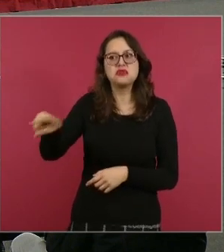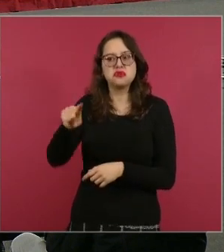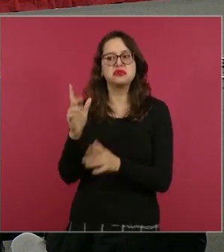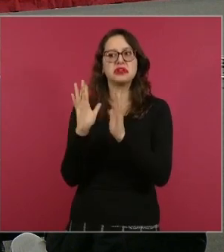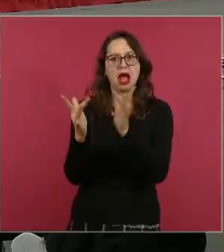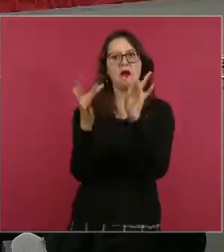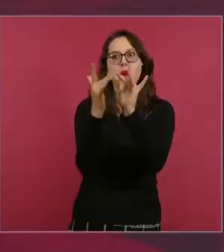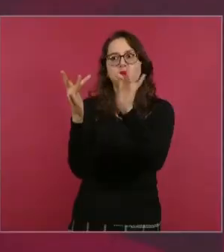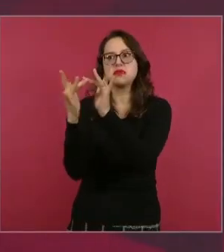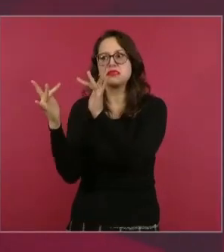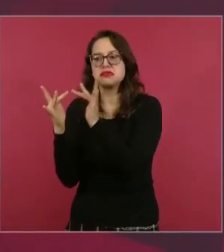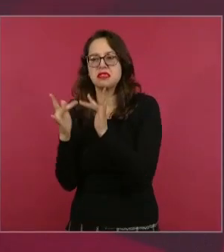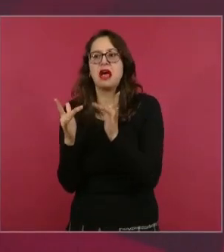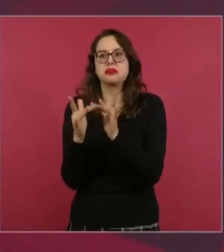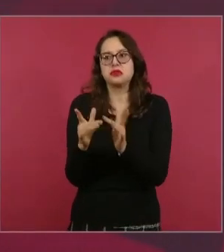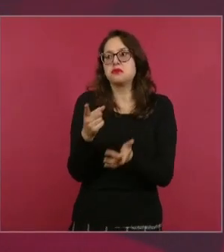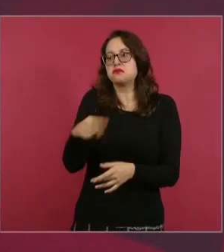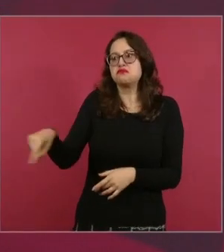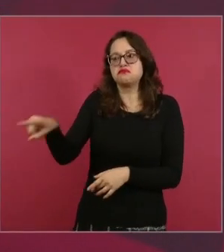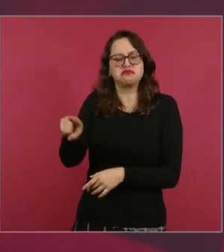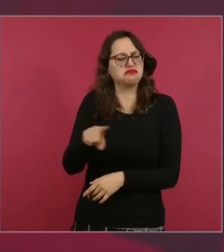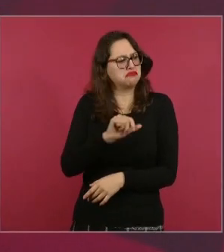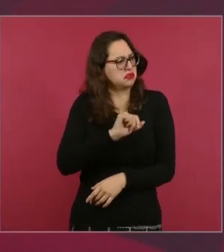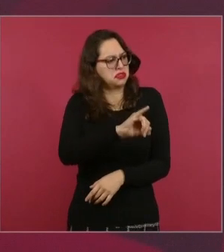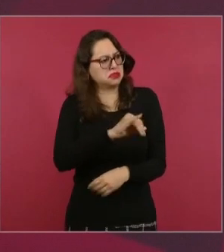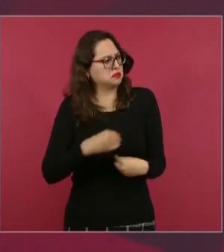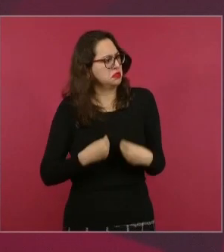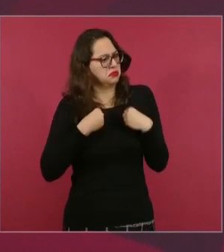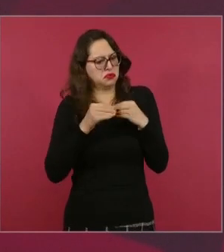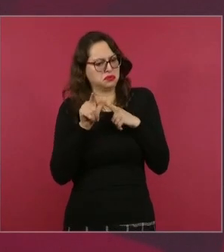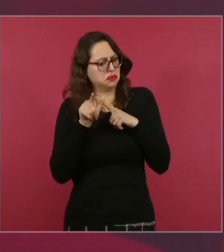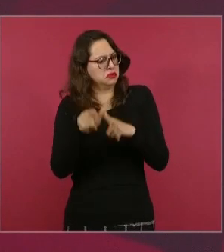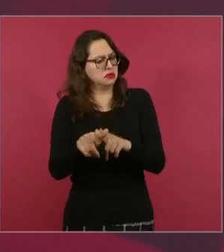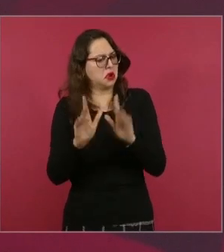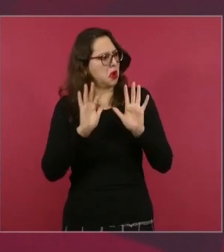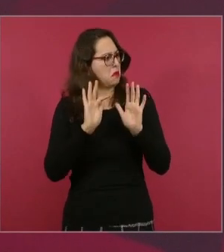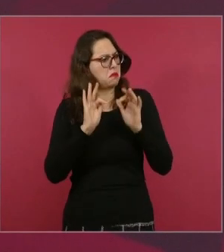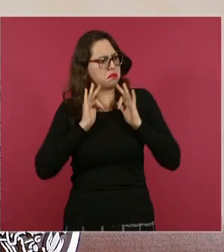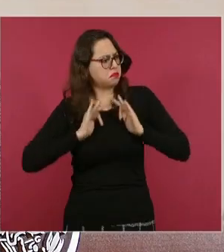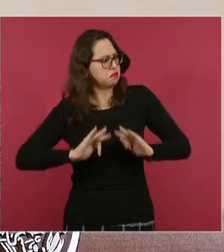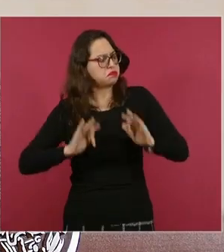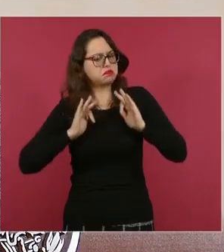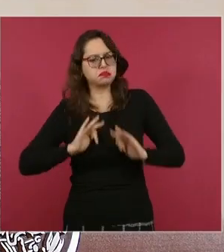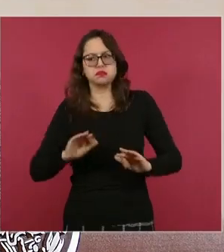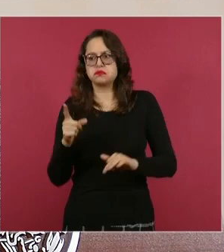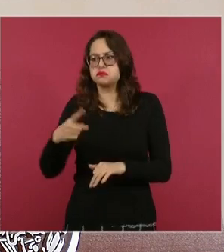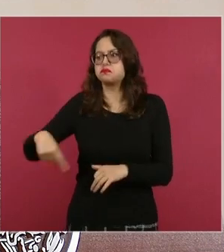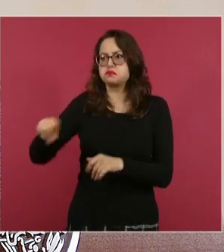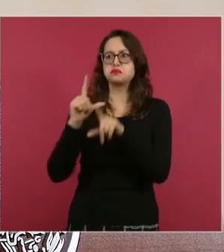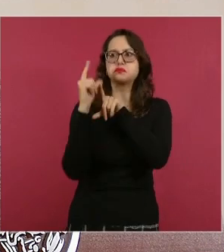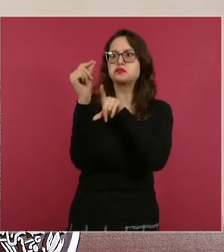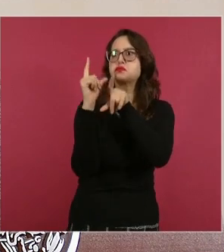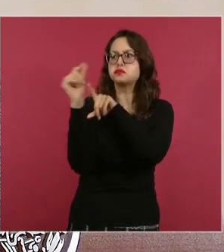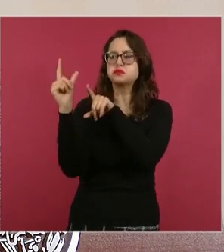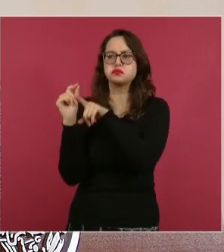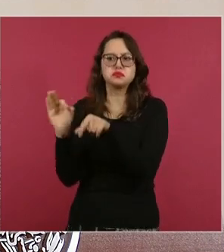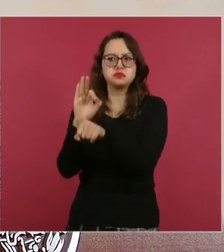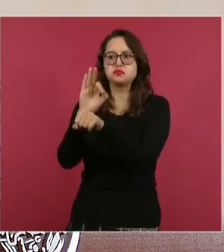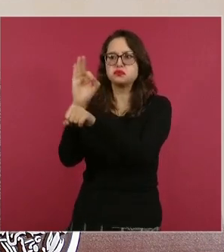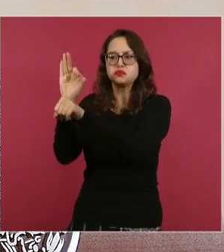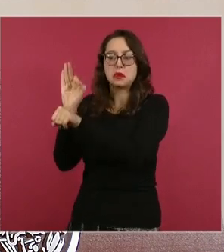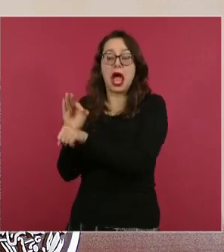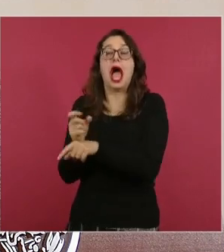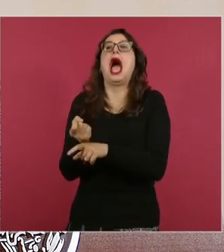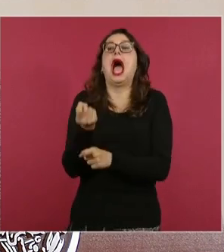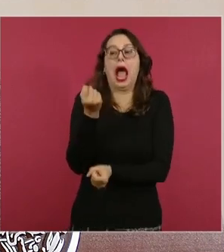hemos brindado eh todo el apoyo por parte del Gobierno Federal del gobierno Estatal y la fiscalía general del estado continúa con la